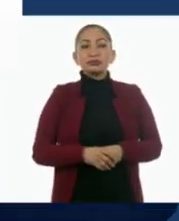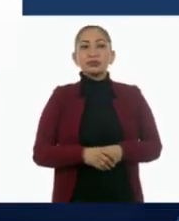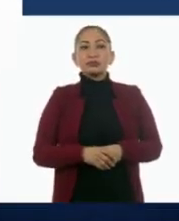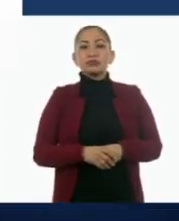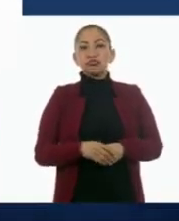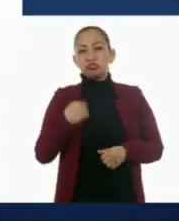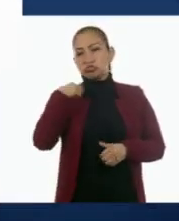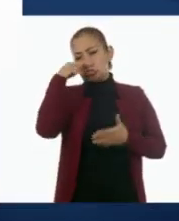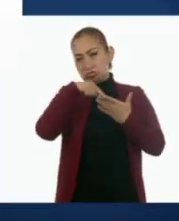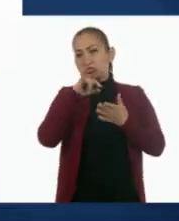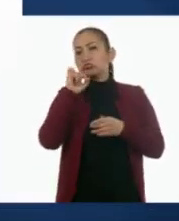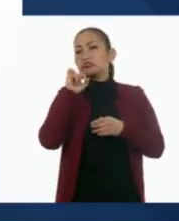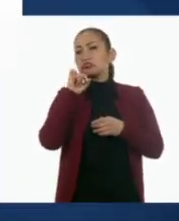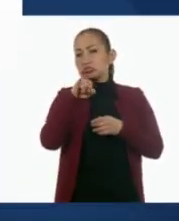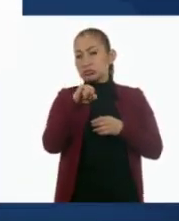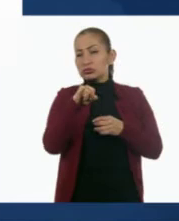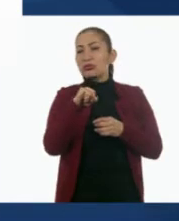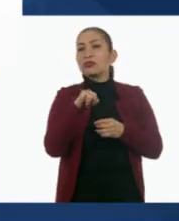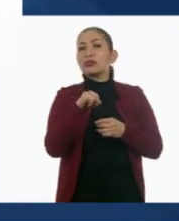Yo creo que sí,